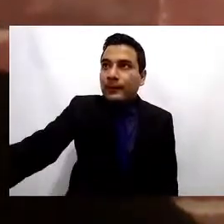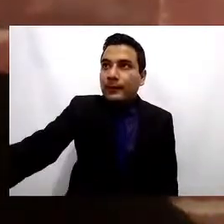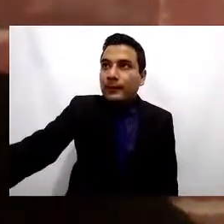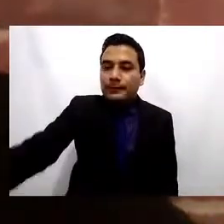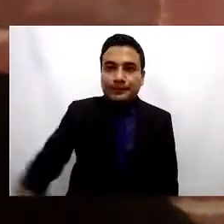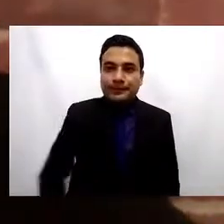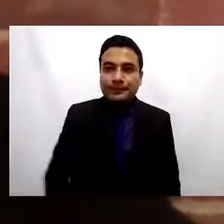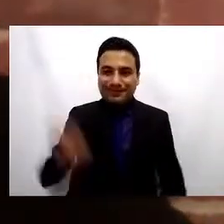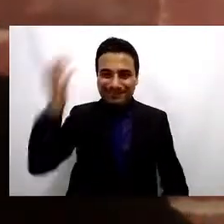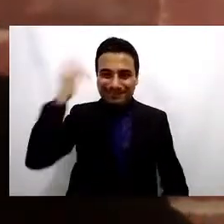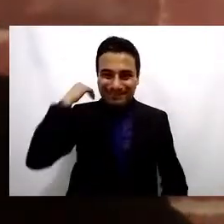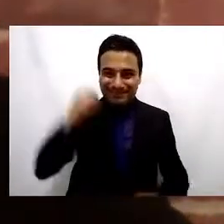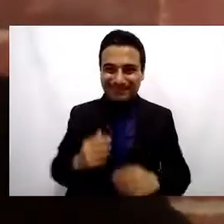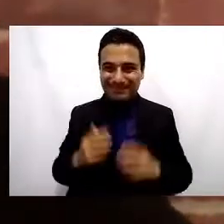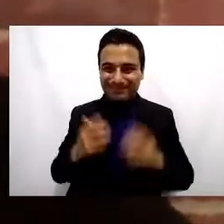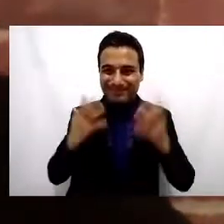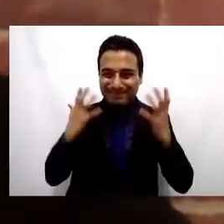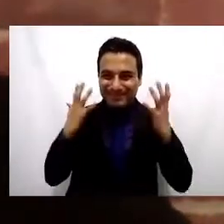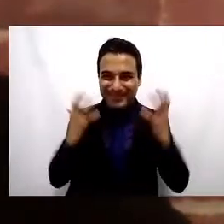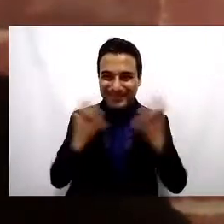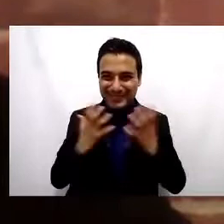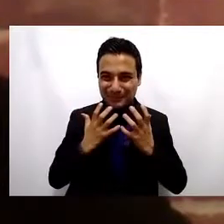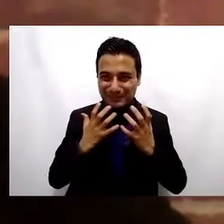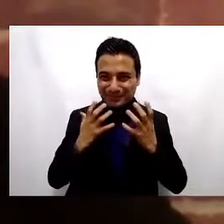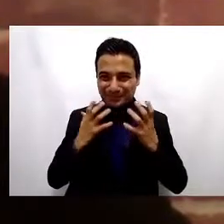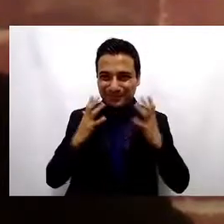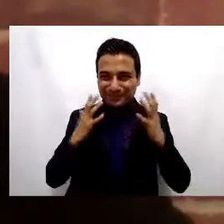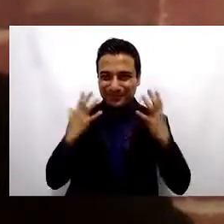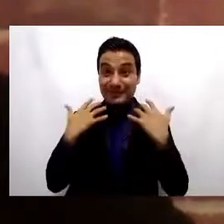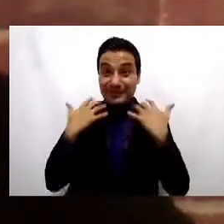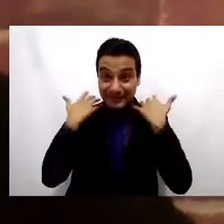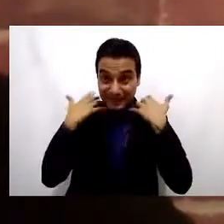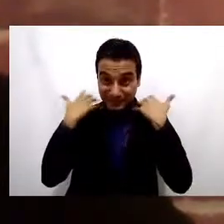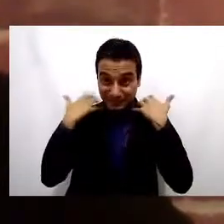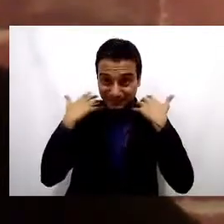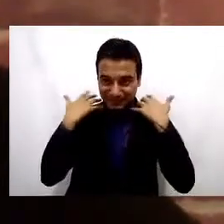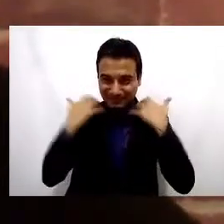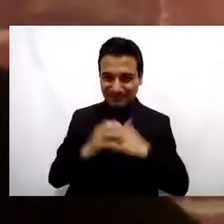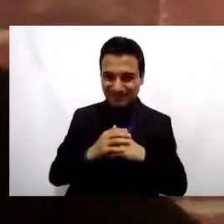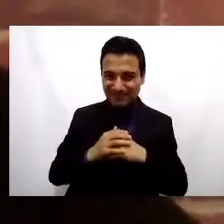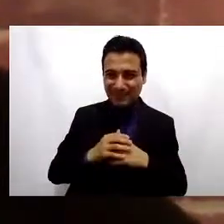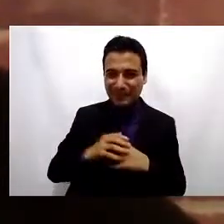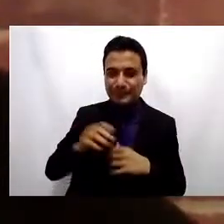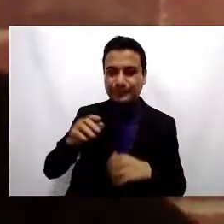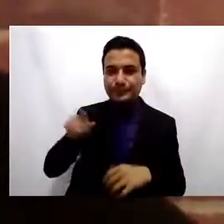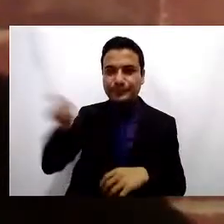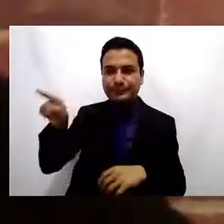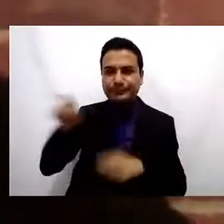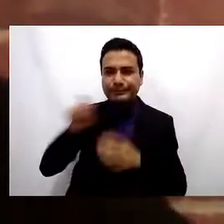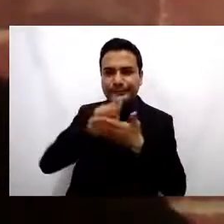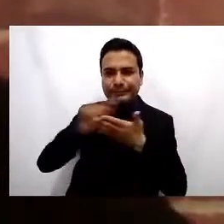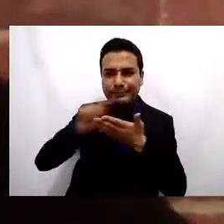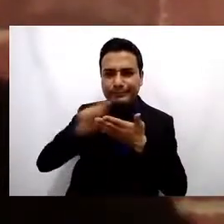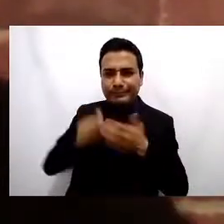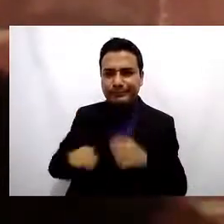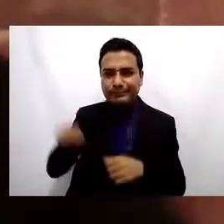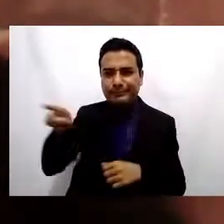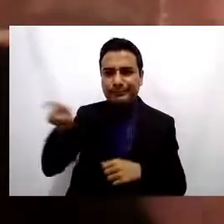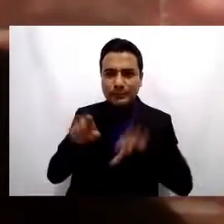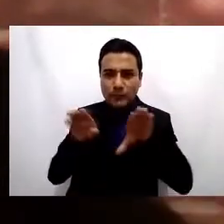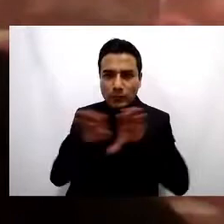Cuando Shakespeare escribe, en realidad, escribe a partir de un acto de inteligencia poética